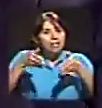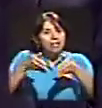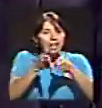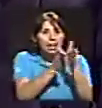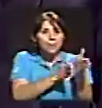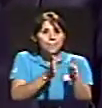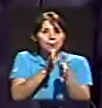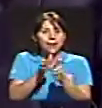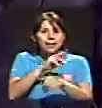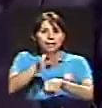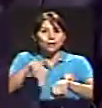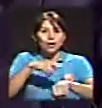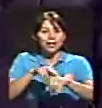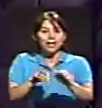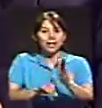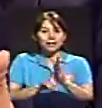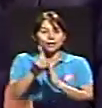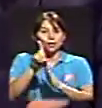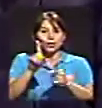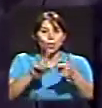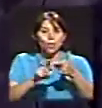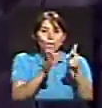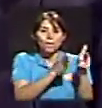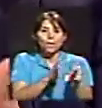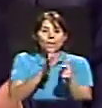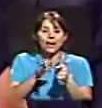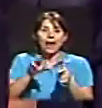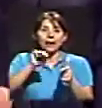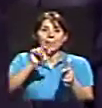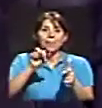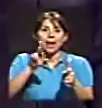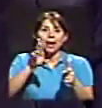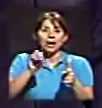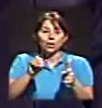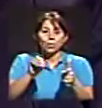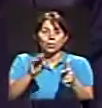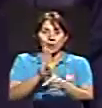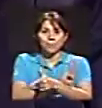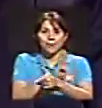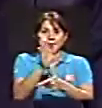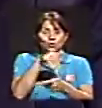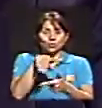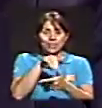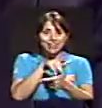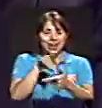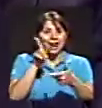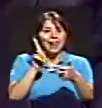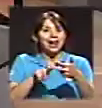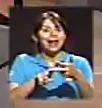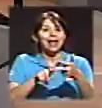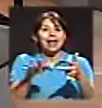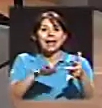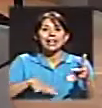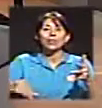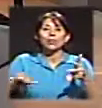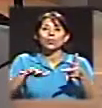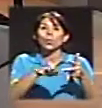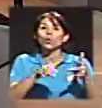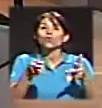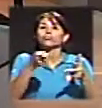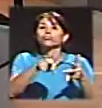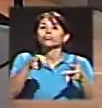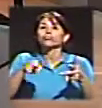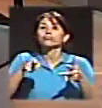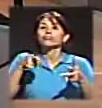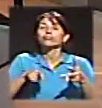Desarrollo, el Plan Macroeconómico del Banco Central, el Programa Macro del Banco Central, el entorno económico internacional